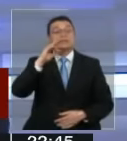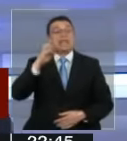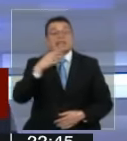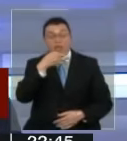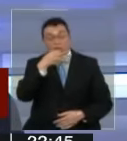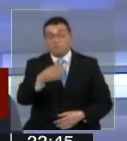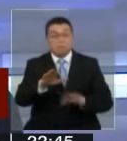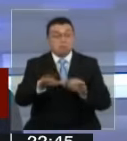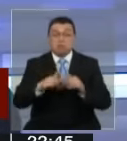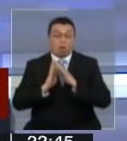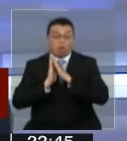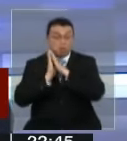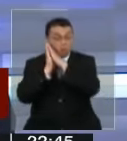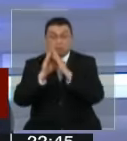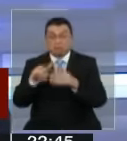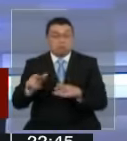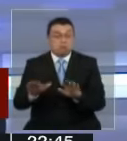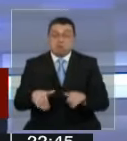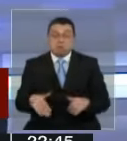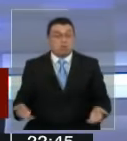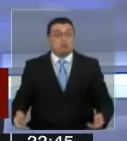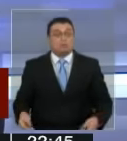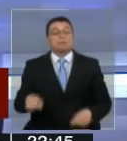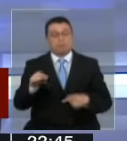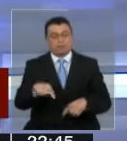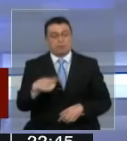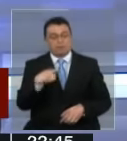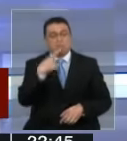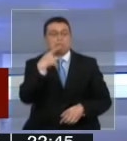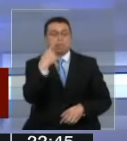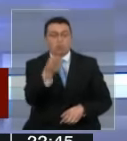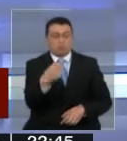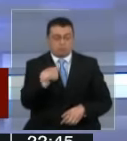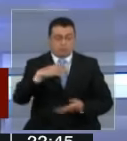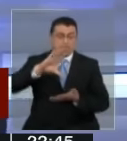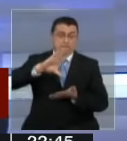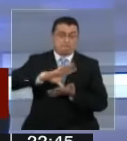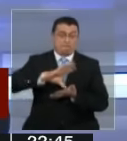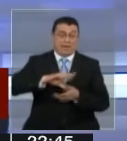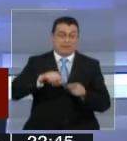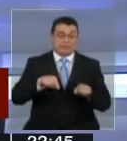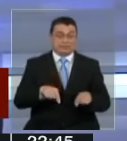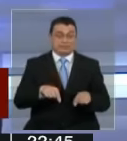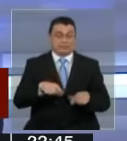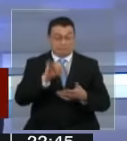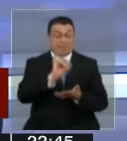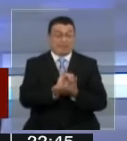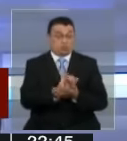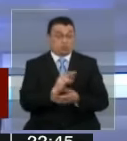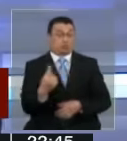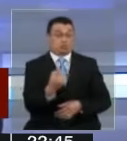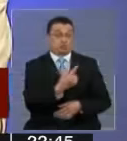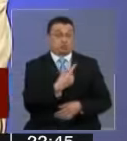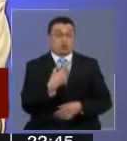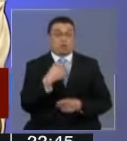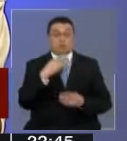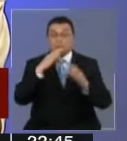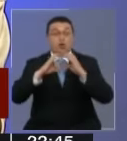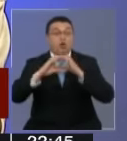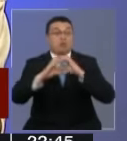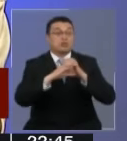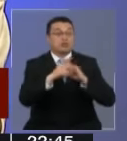Entonces, al menos en el corto plazo. Entonces, yo creo que hay que preguntarse, como país, en términos de institucionalidad, en términos de medios de comunicación, ¿por qué